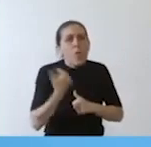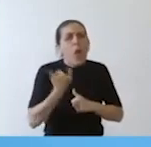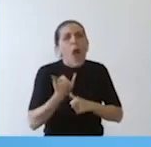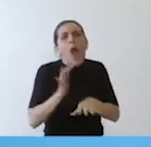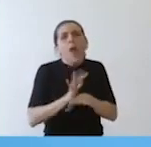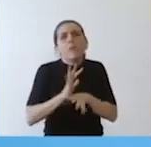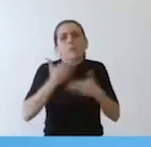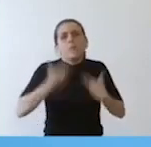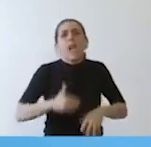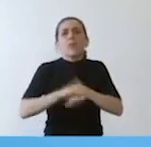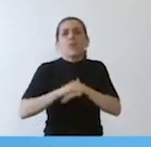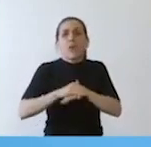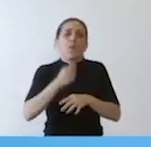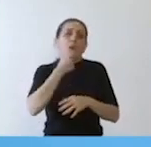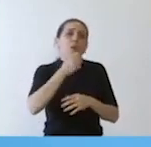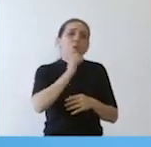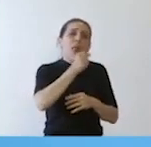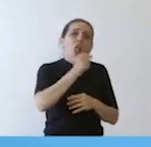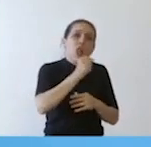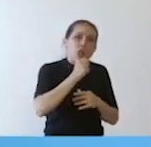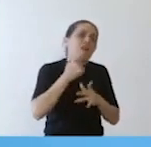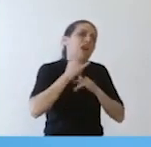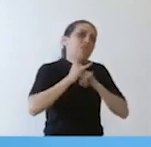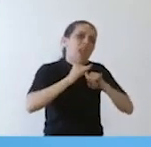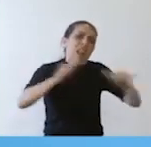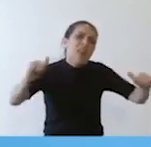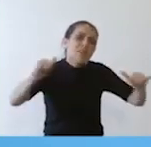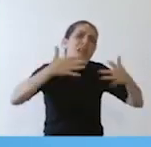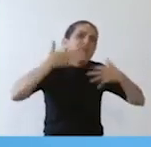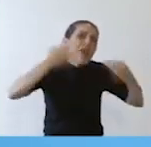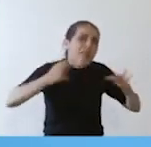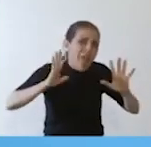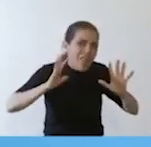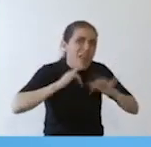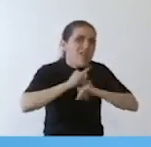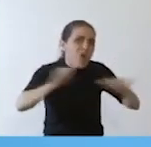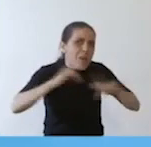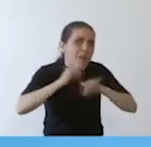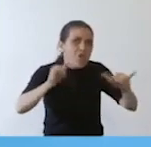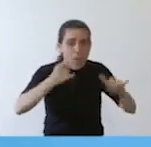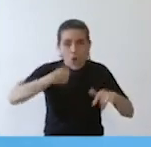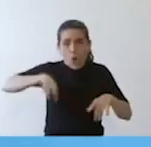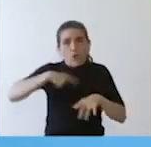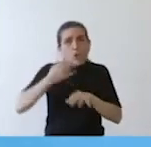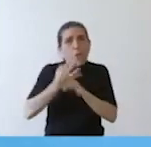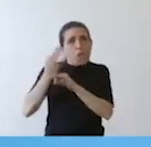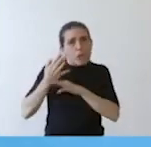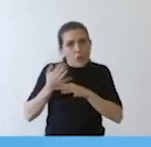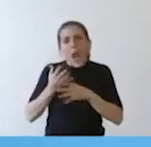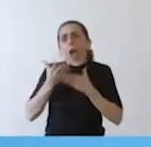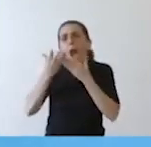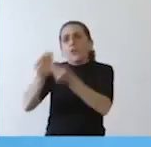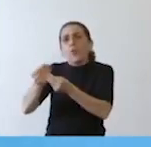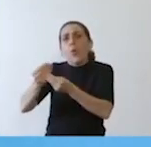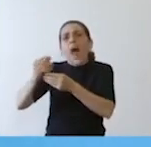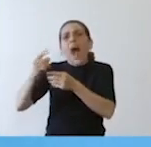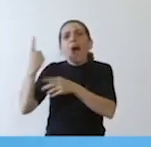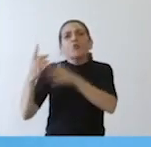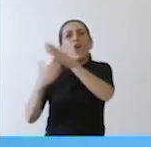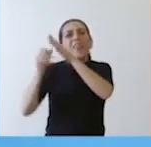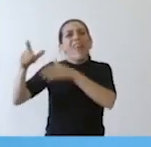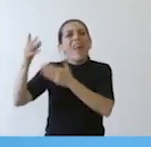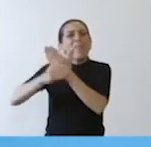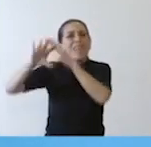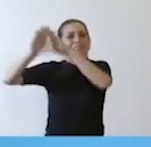prensa, por supuesto, transmitiendo la información de manera veraz, nosotros, los expertos, ayudando a las autoridades del Ministerio para desarrollar